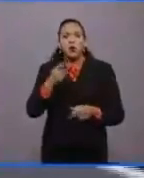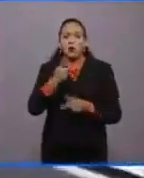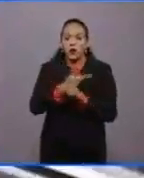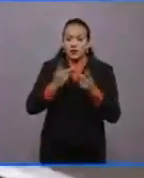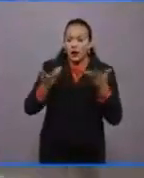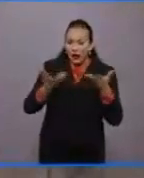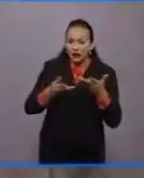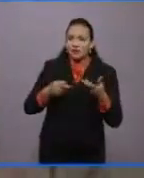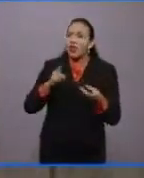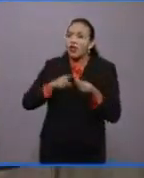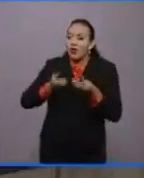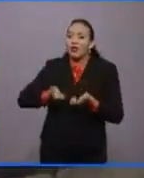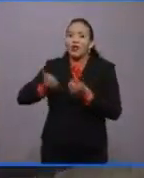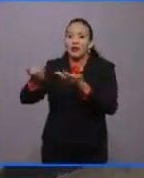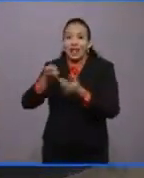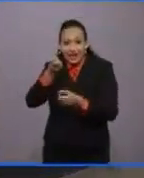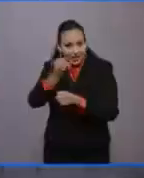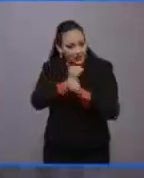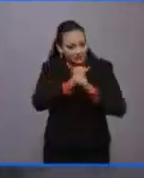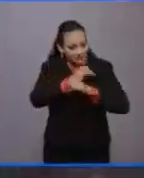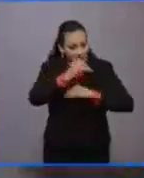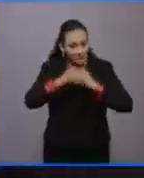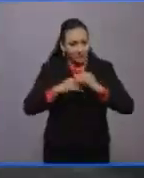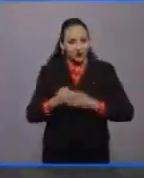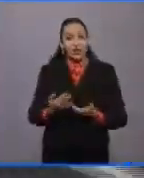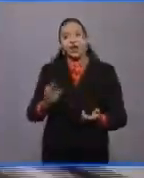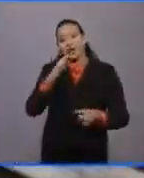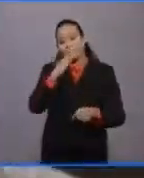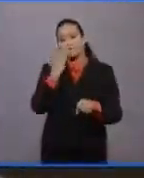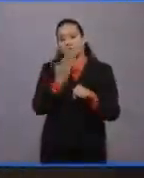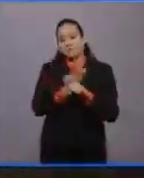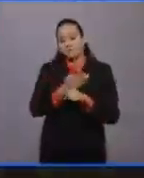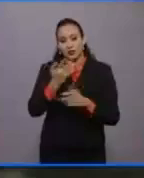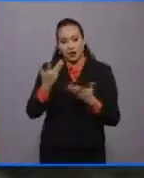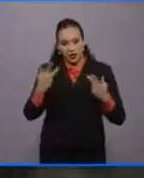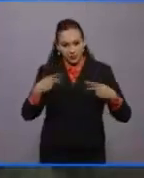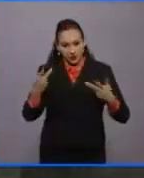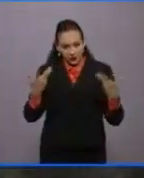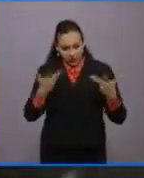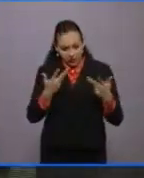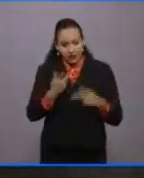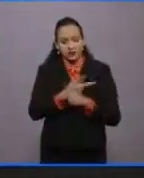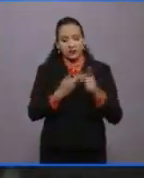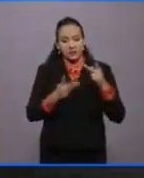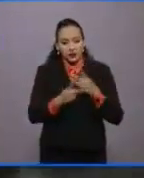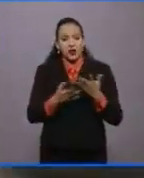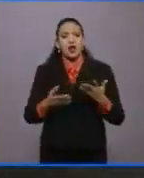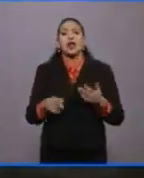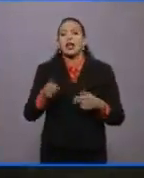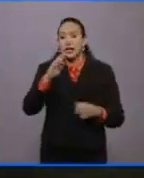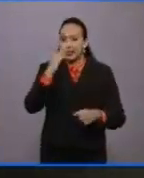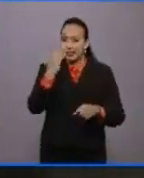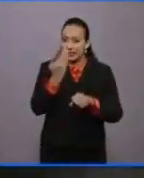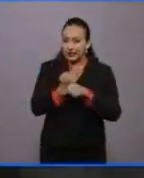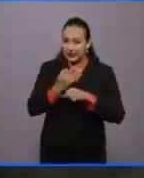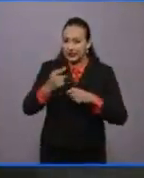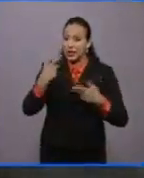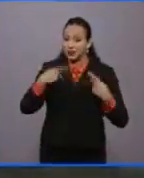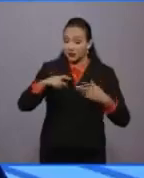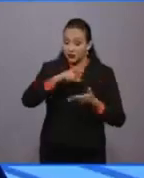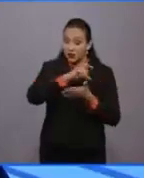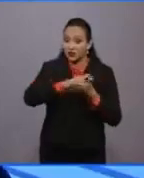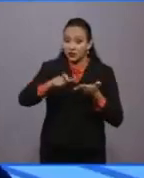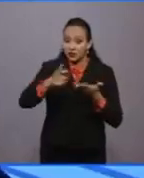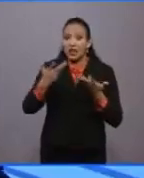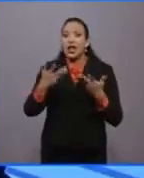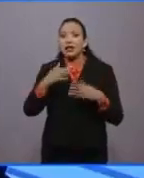produce son sus líneas de investigación. La responsabilidad de los productores y, a la par, la responsabilidad de los